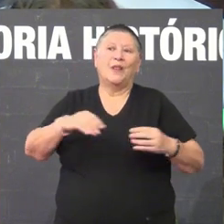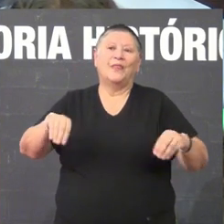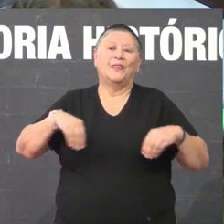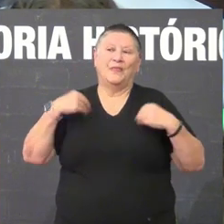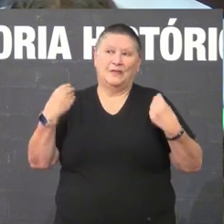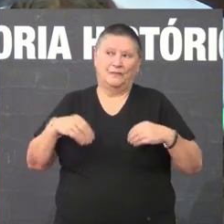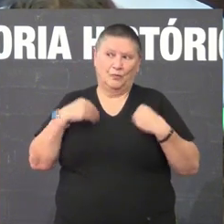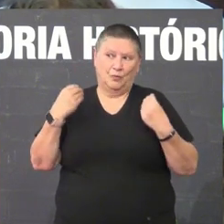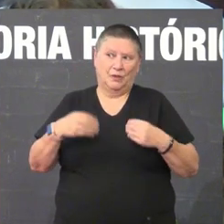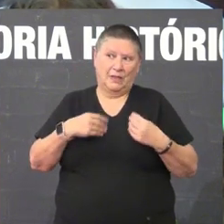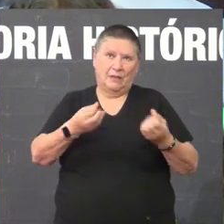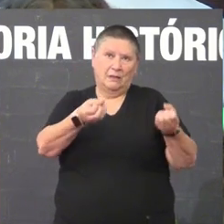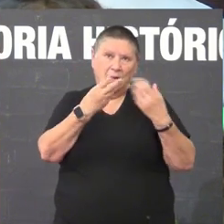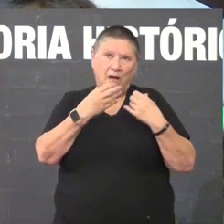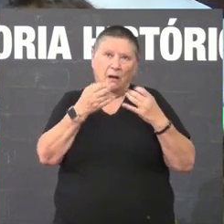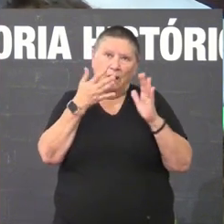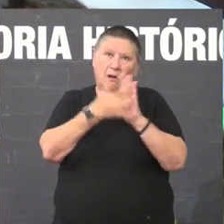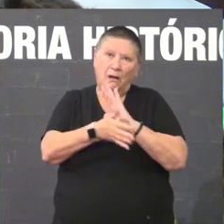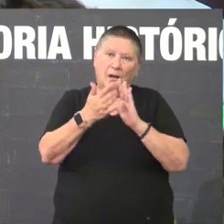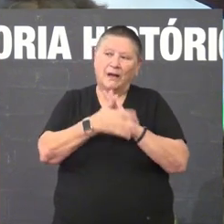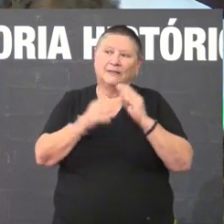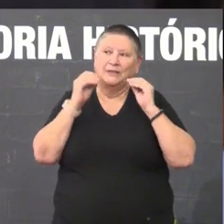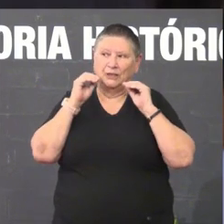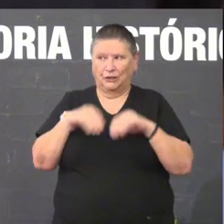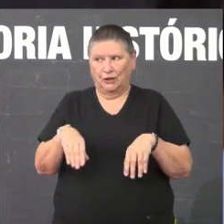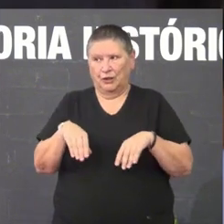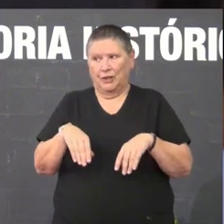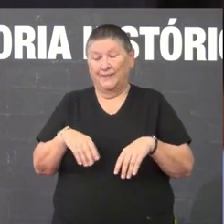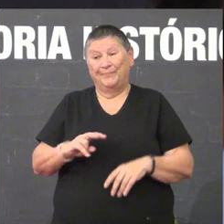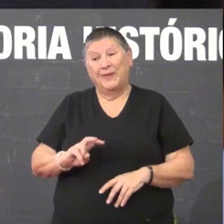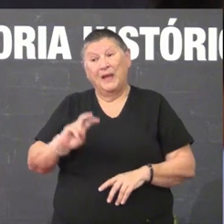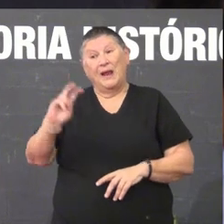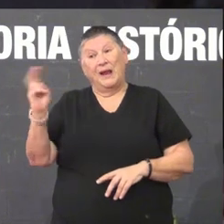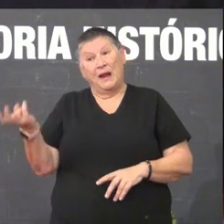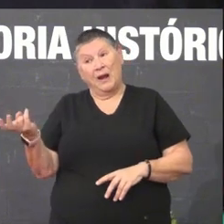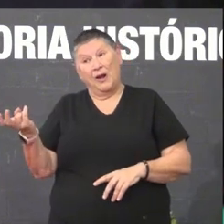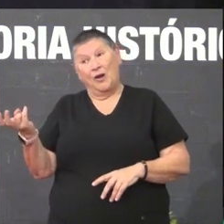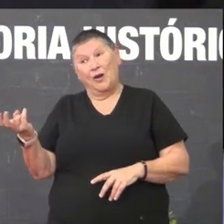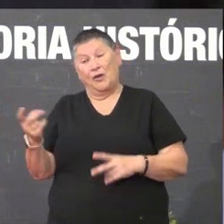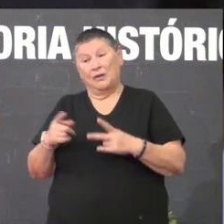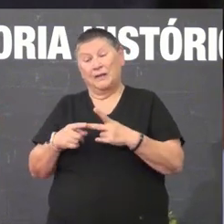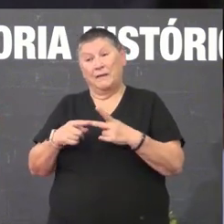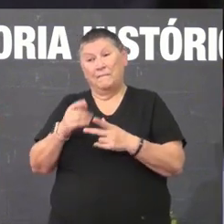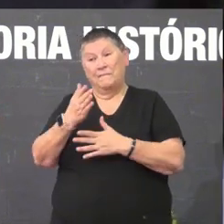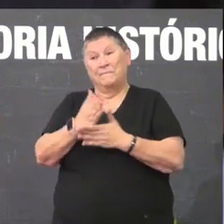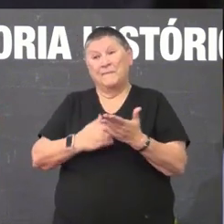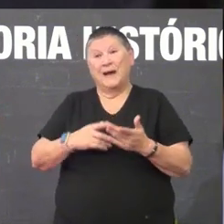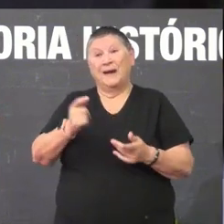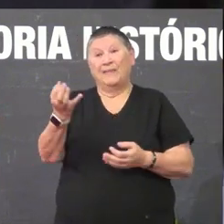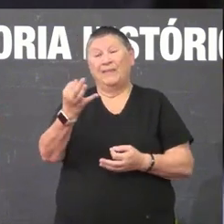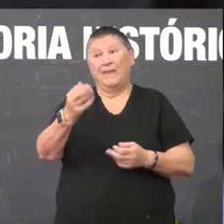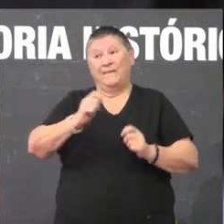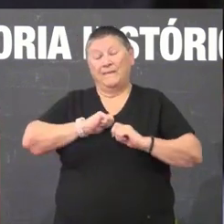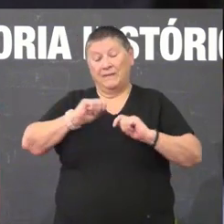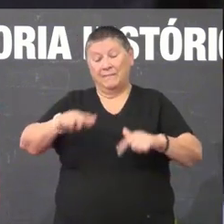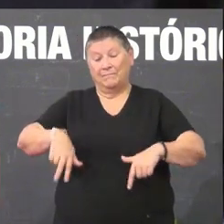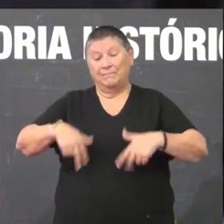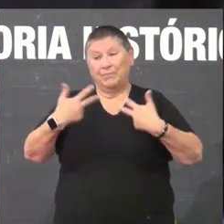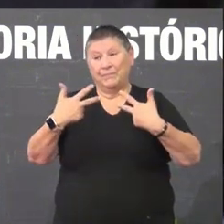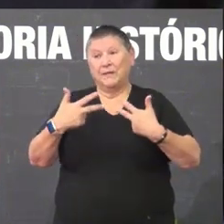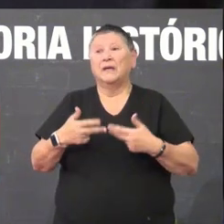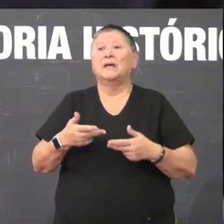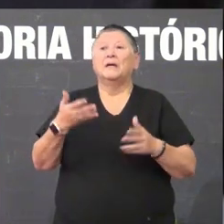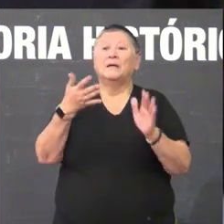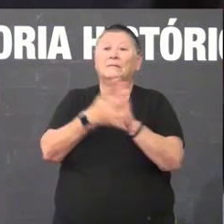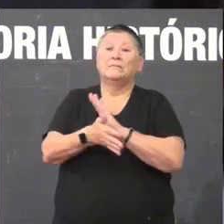historia porque la otra cosa la segunda el segundo elemento que nos tiene que permitir ese relato sobre la